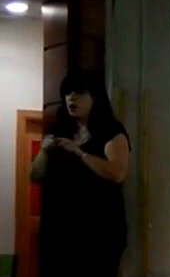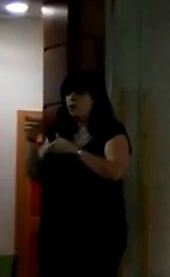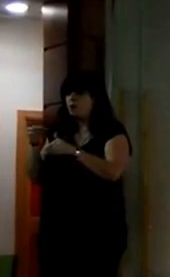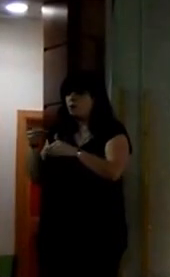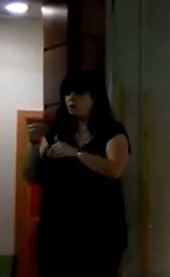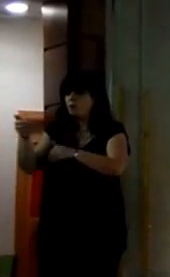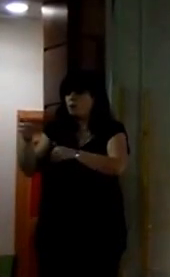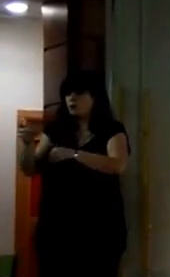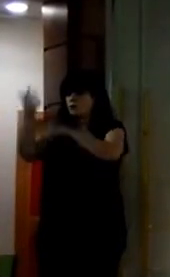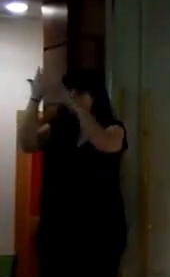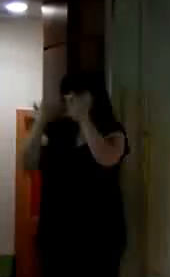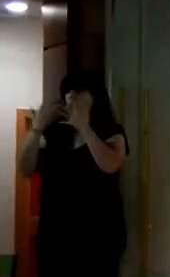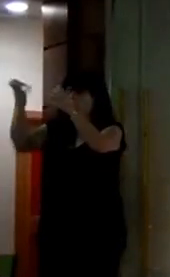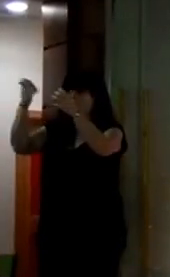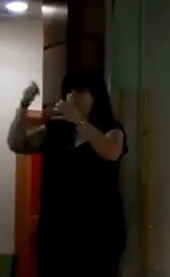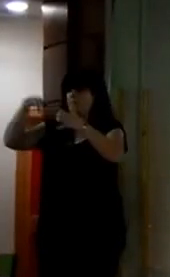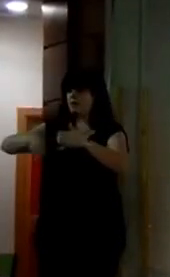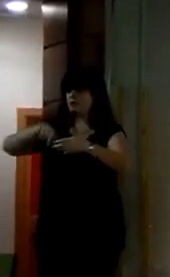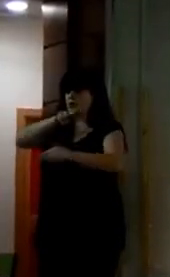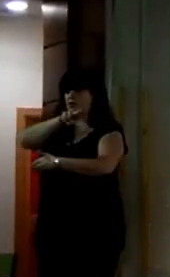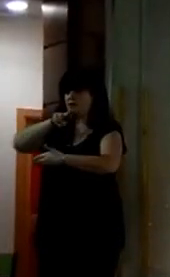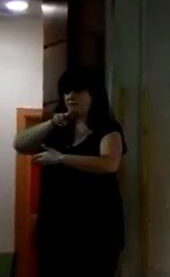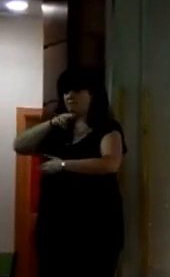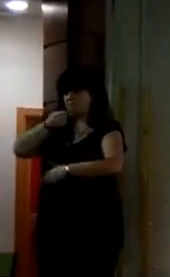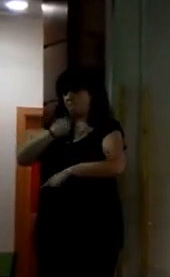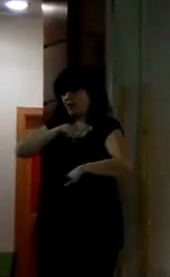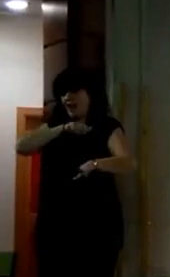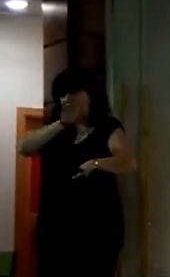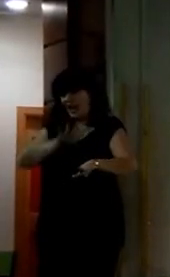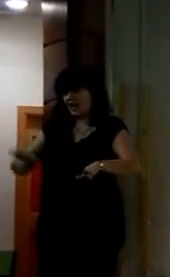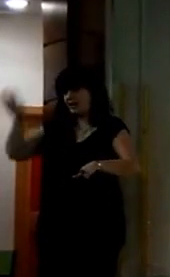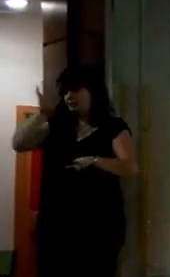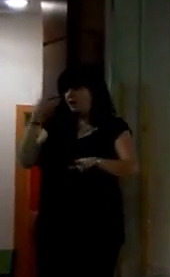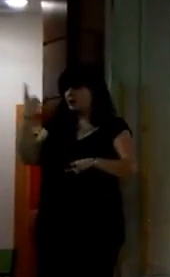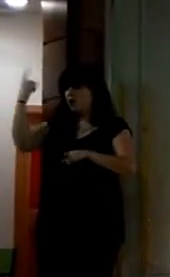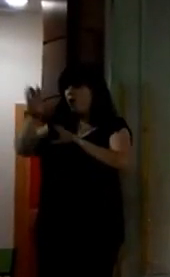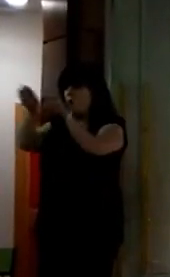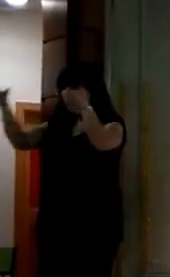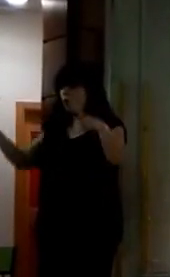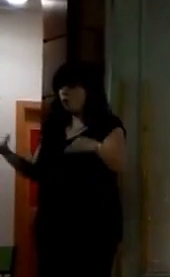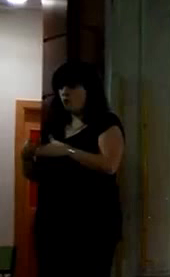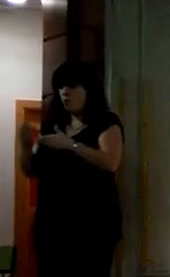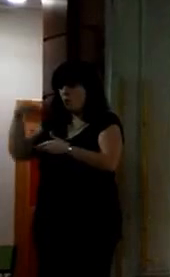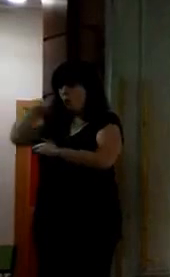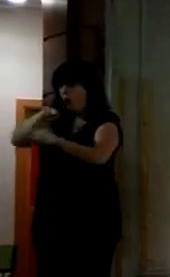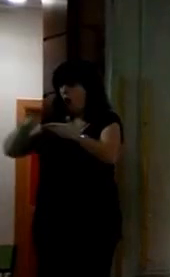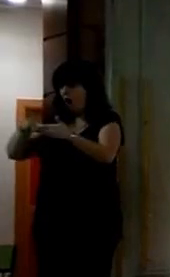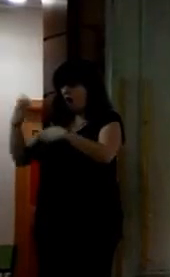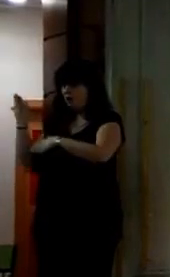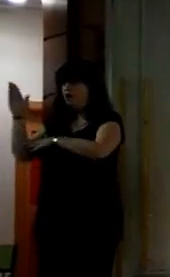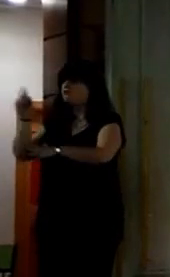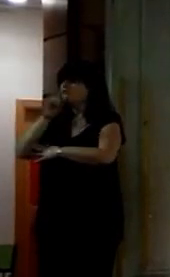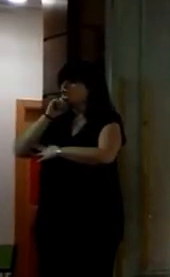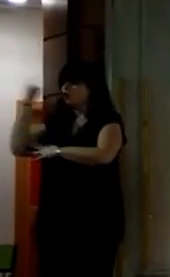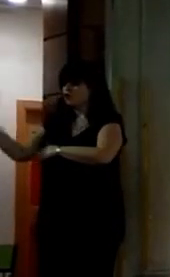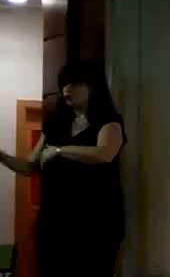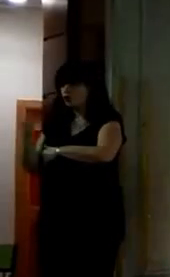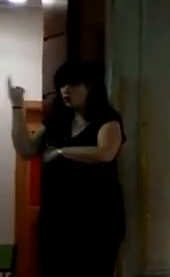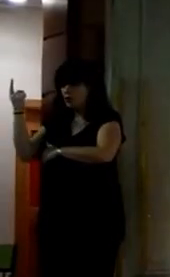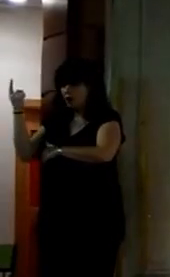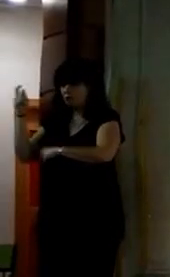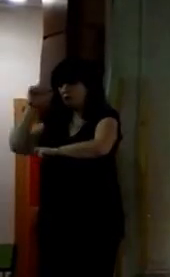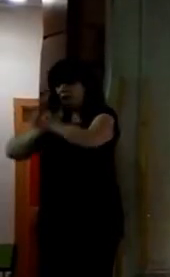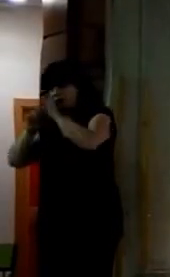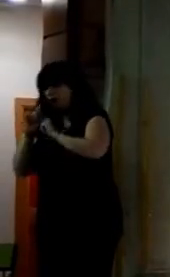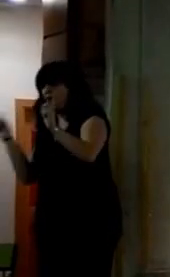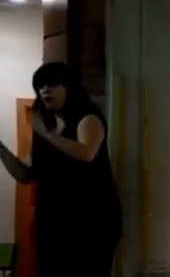no próximo Parlamento Español dun partido que ostentaba en solitario a representación de Galicia, pero tampouco debemos chorar lágrimas de